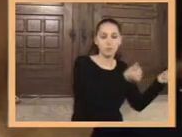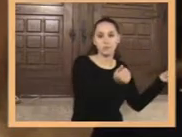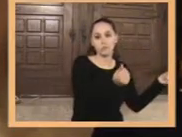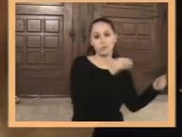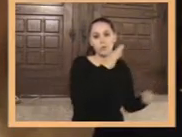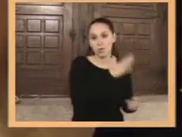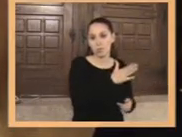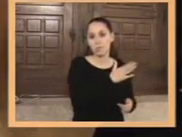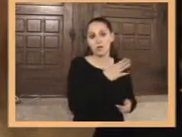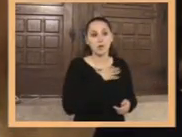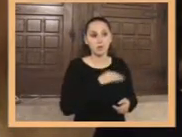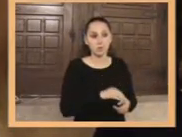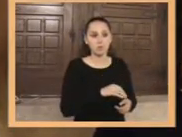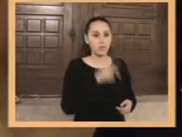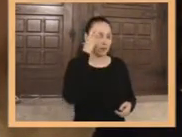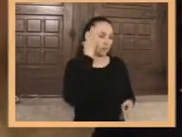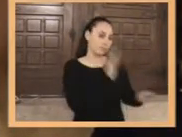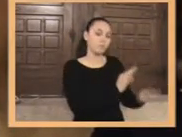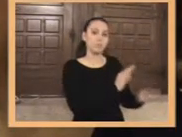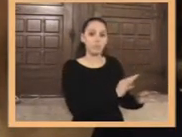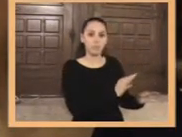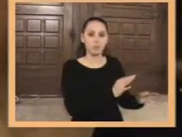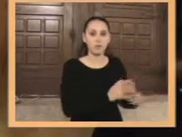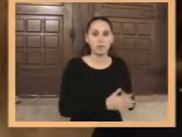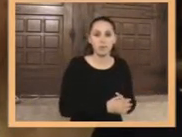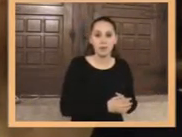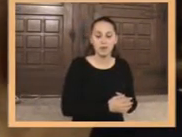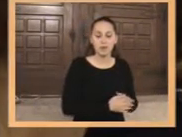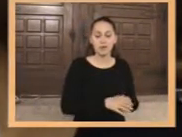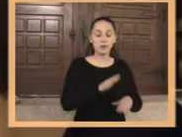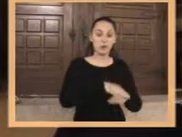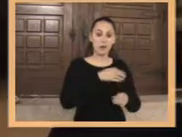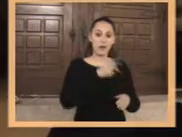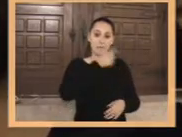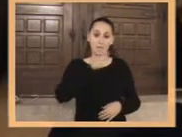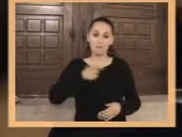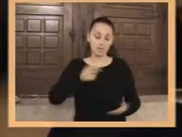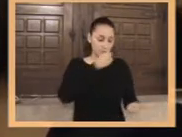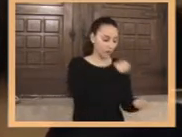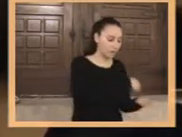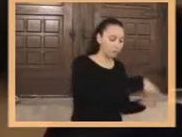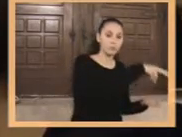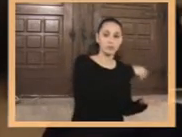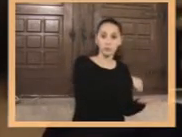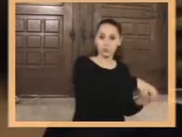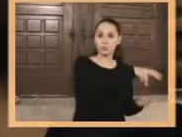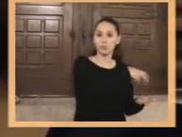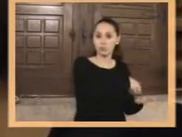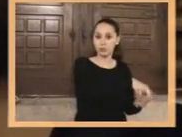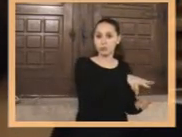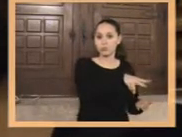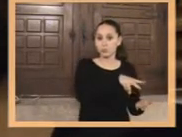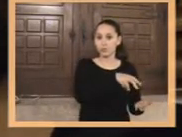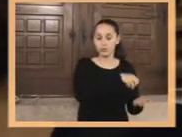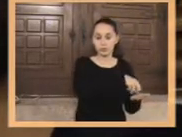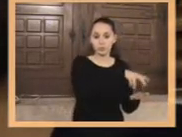convirtiendo precisamente en un peligro, ya que los viandantes, ya no hablamos de personas con movilidad reducida, tienen